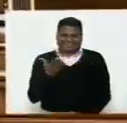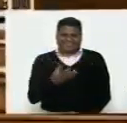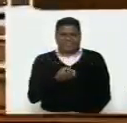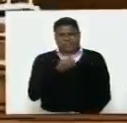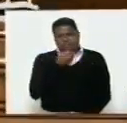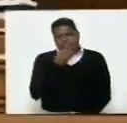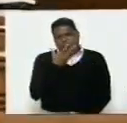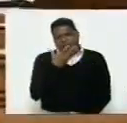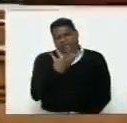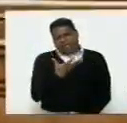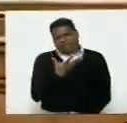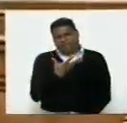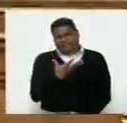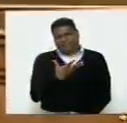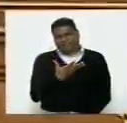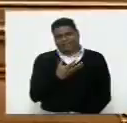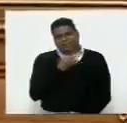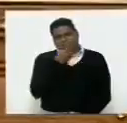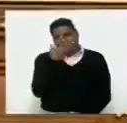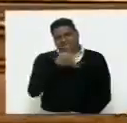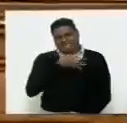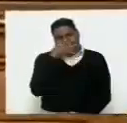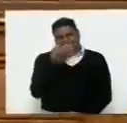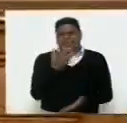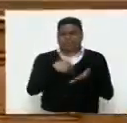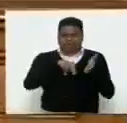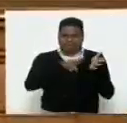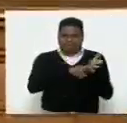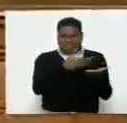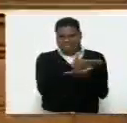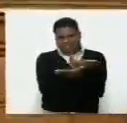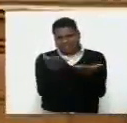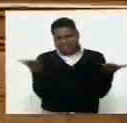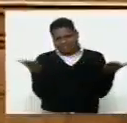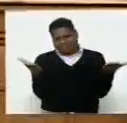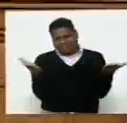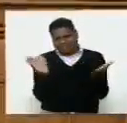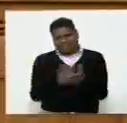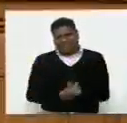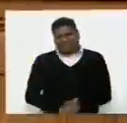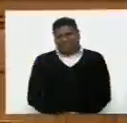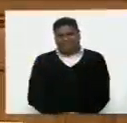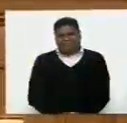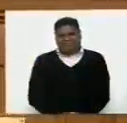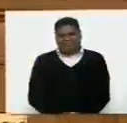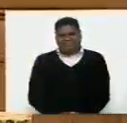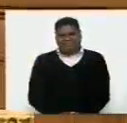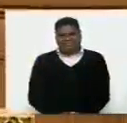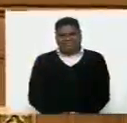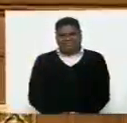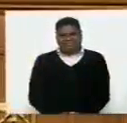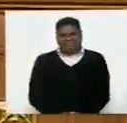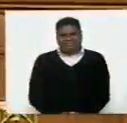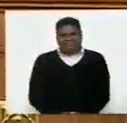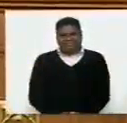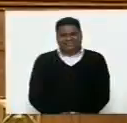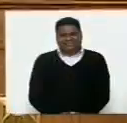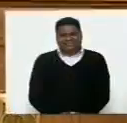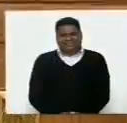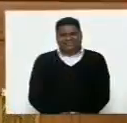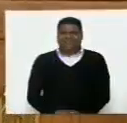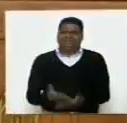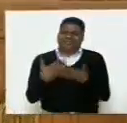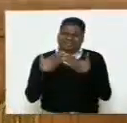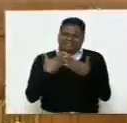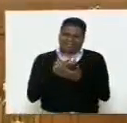Bueno, muy buenas tardes otra vez a todos y a todas. A nuestra maravillosa